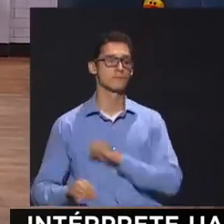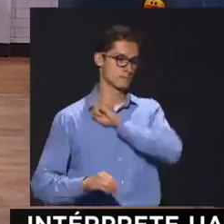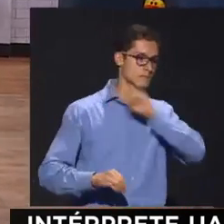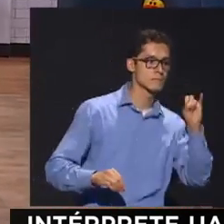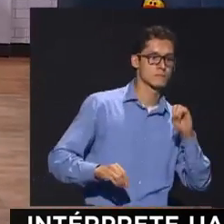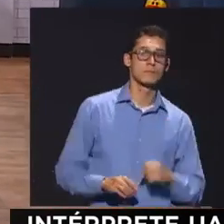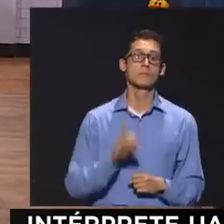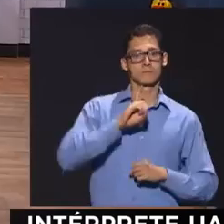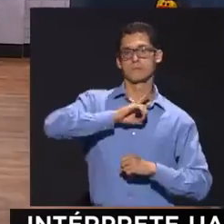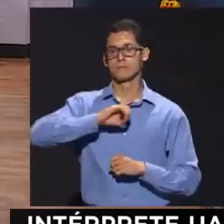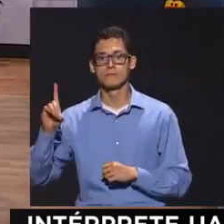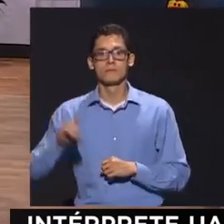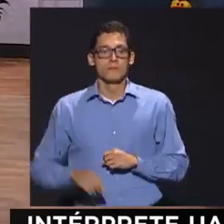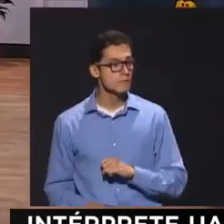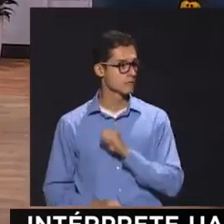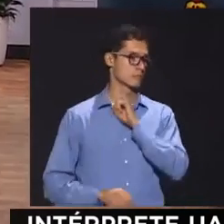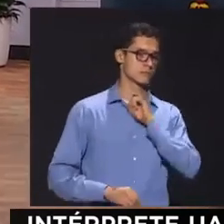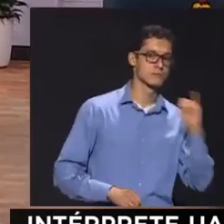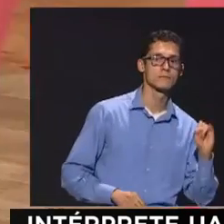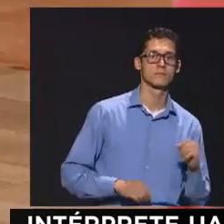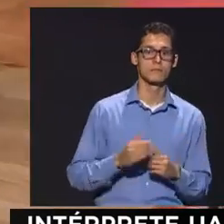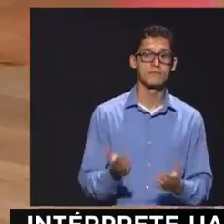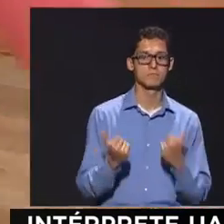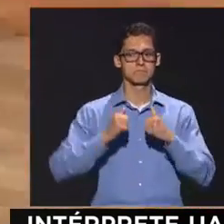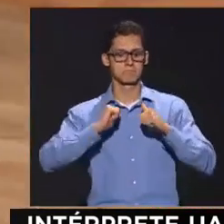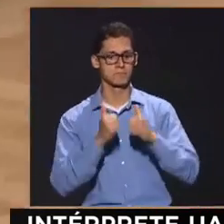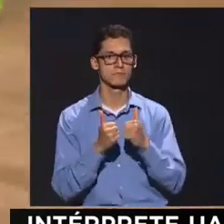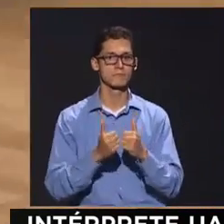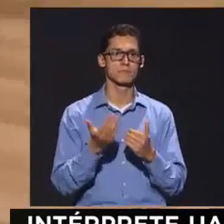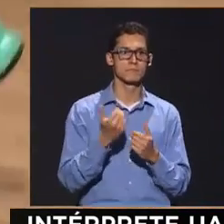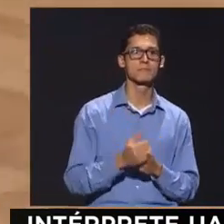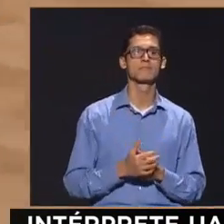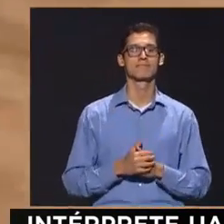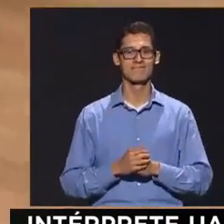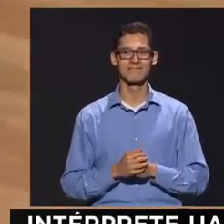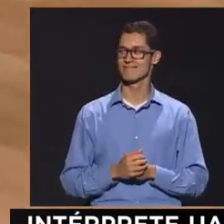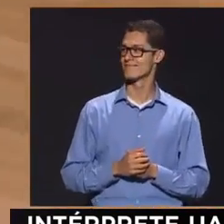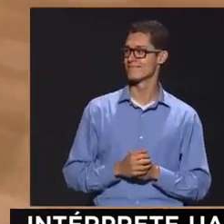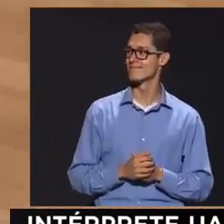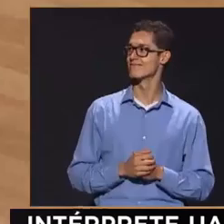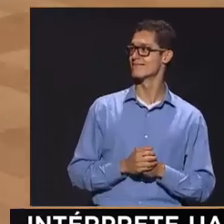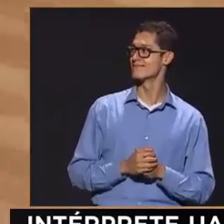derecho e izquierdo y abrimos los brazos